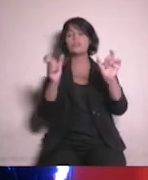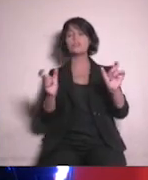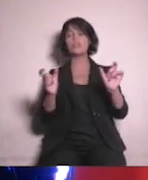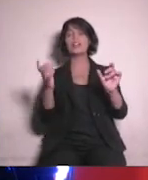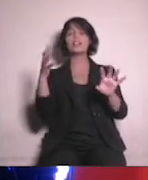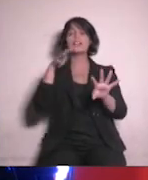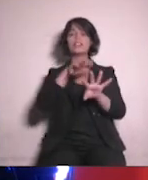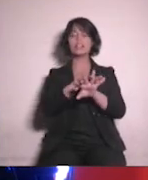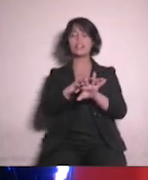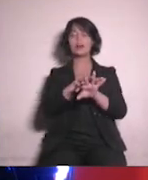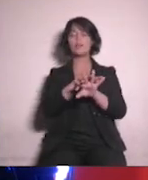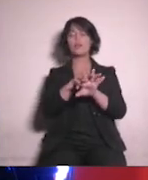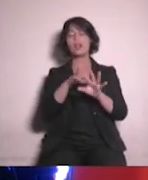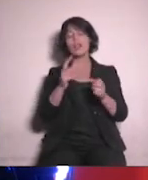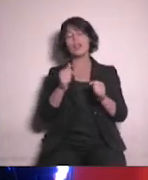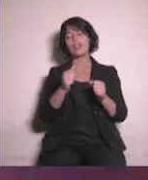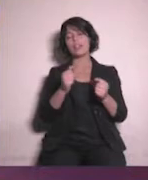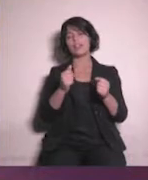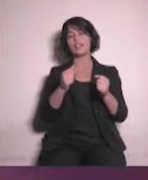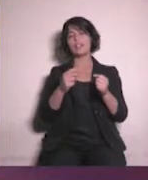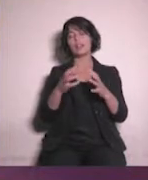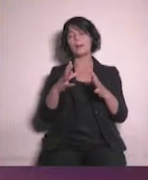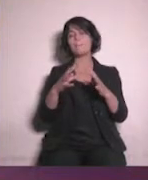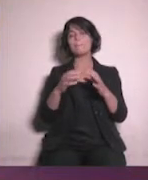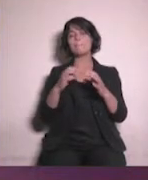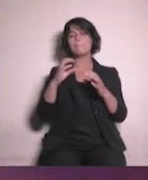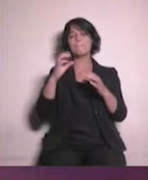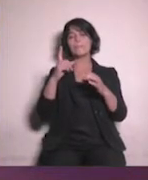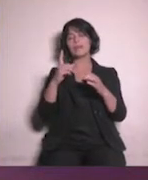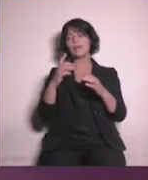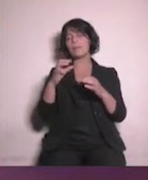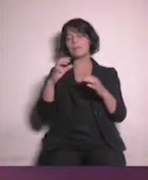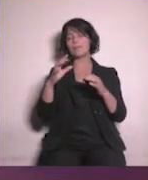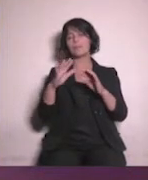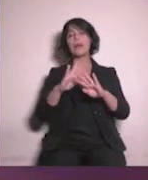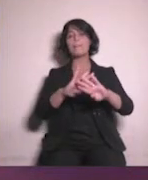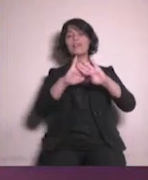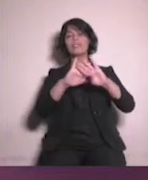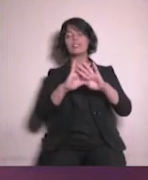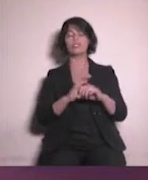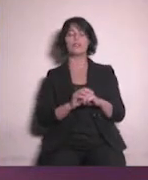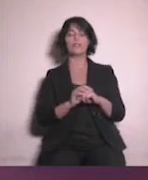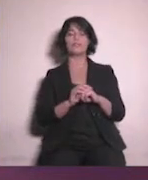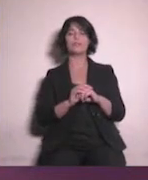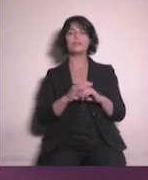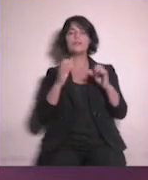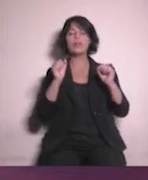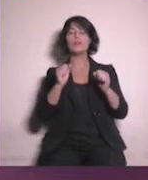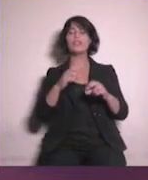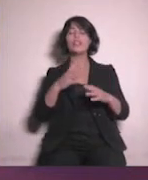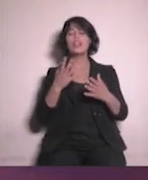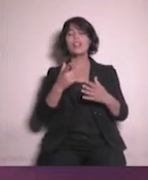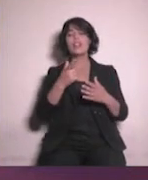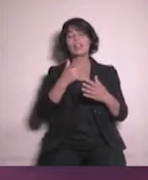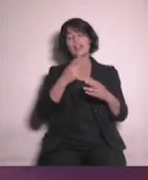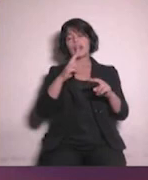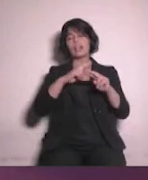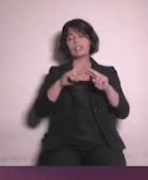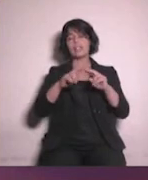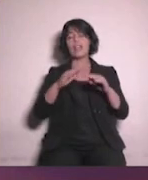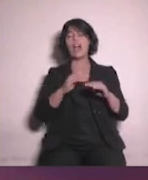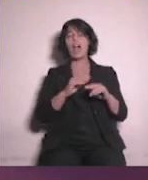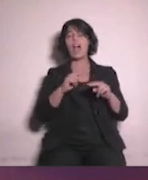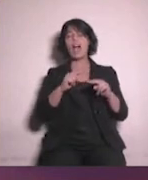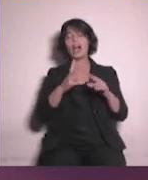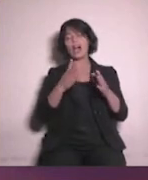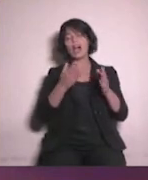cadena previsional. Como ustedes saben, las medidas para lograr aumentar las pensiones existen y se han hecho públicas por